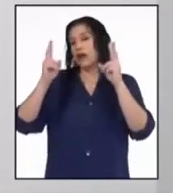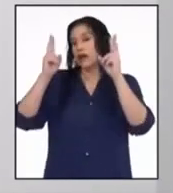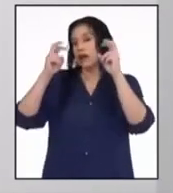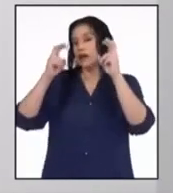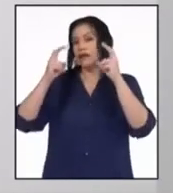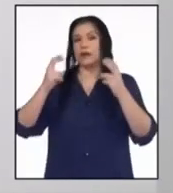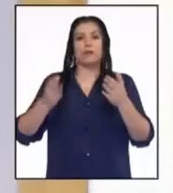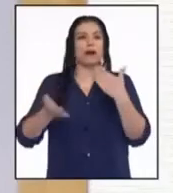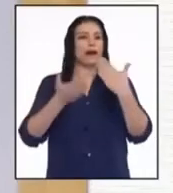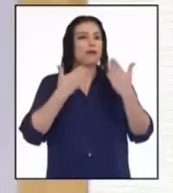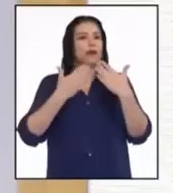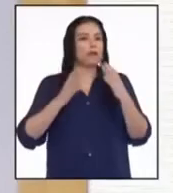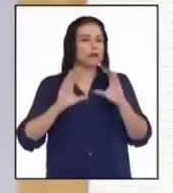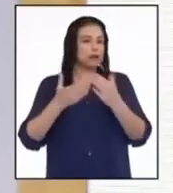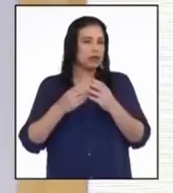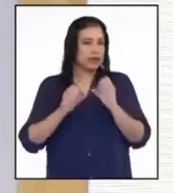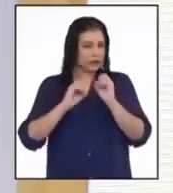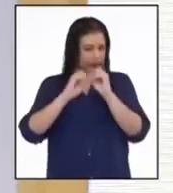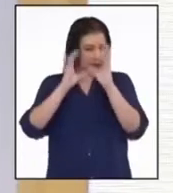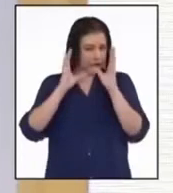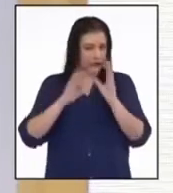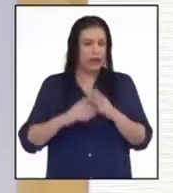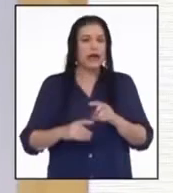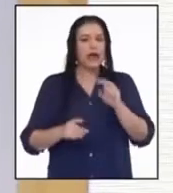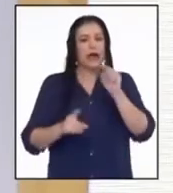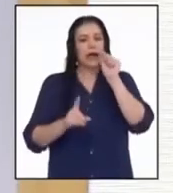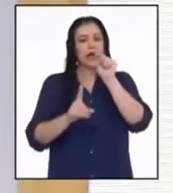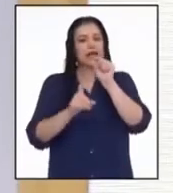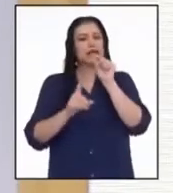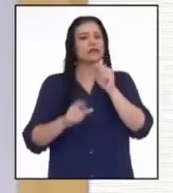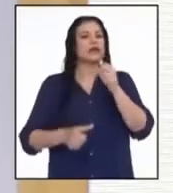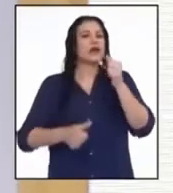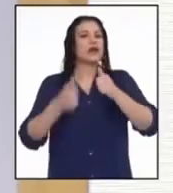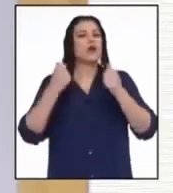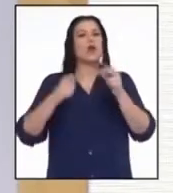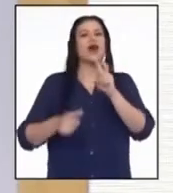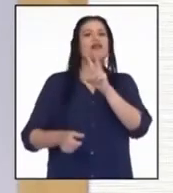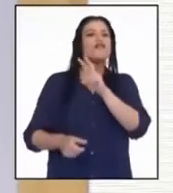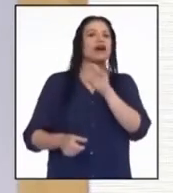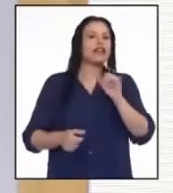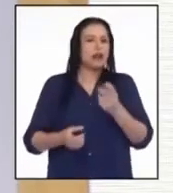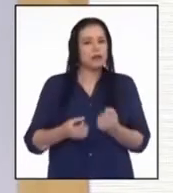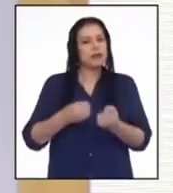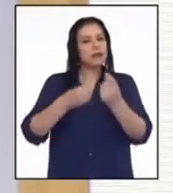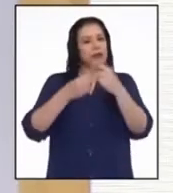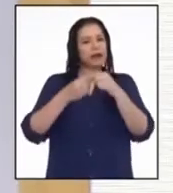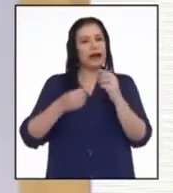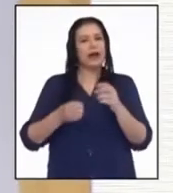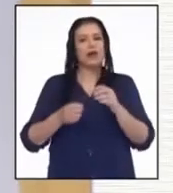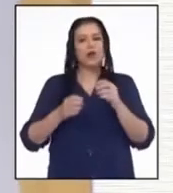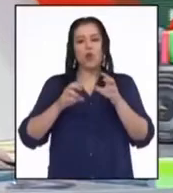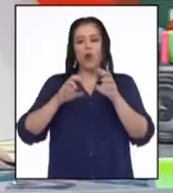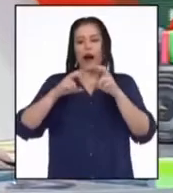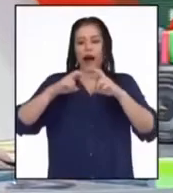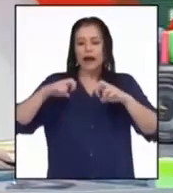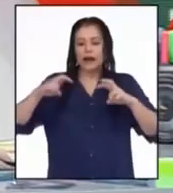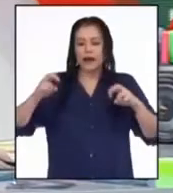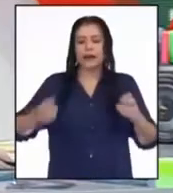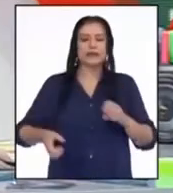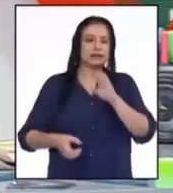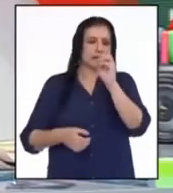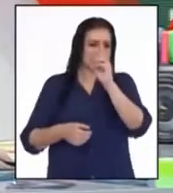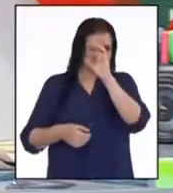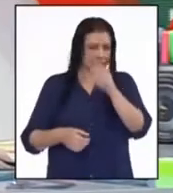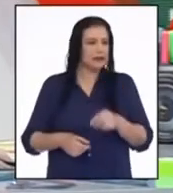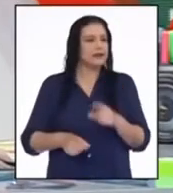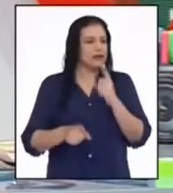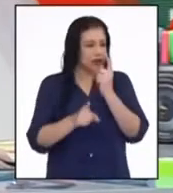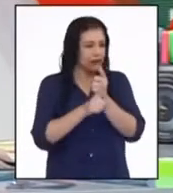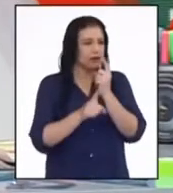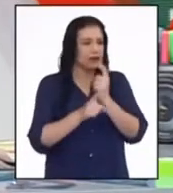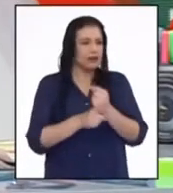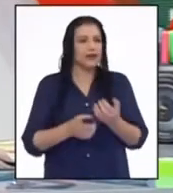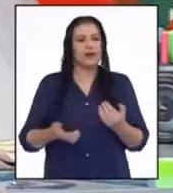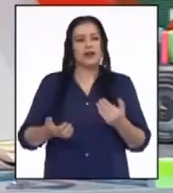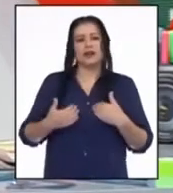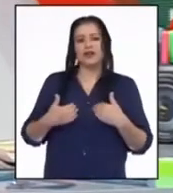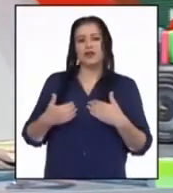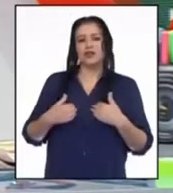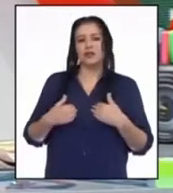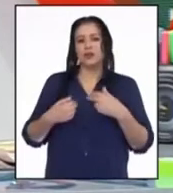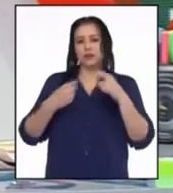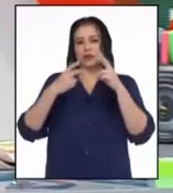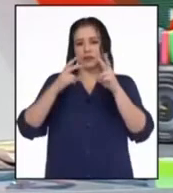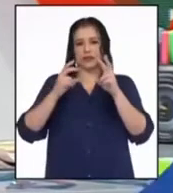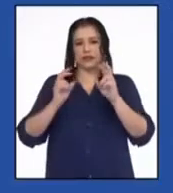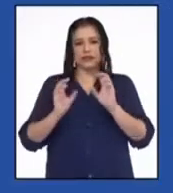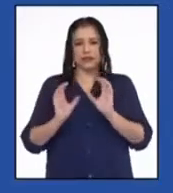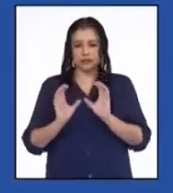temática de ese día? Claro, identificar el tipo de variable que intervenía en un estudio estadístico. Sí, así fue. Y obtuvimos